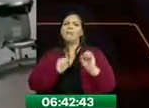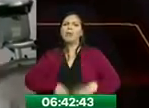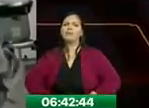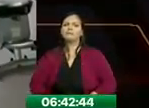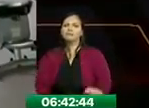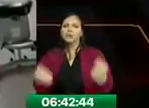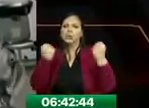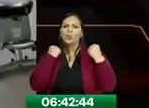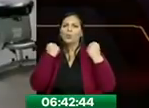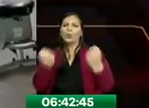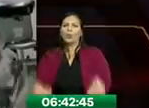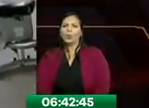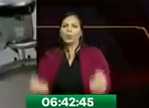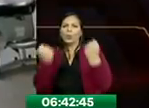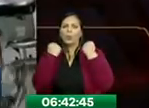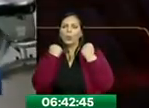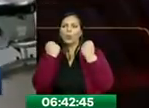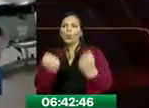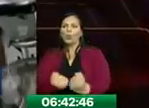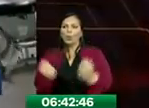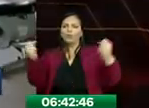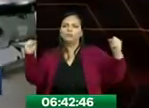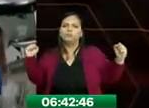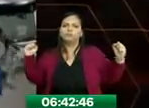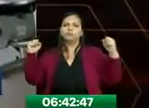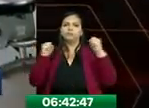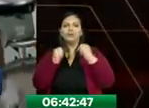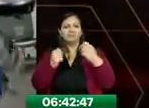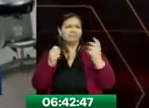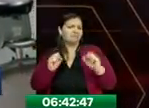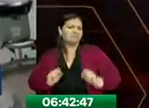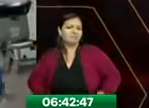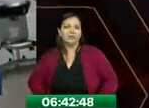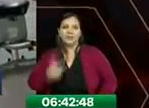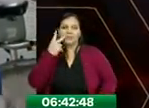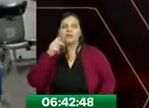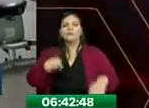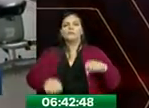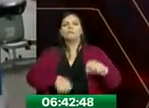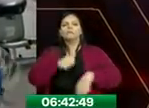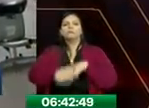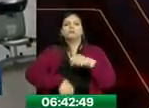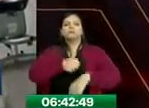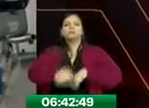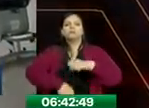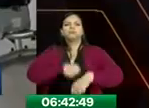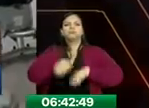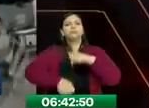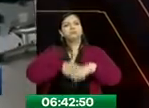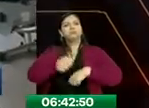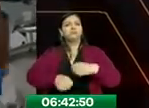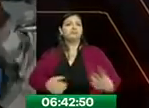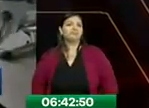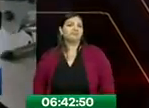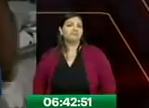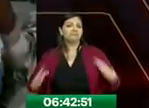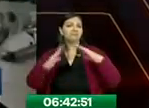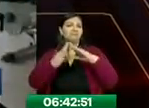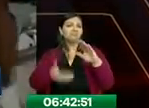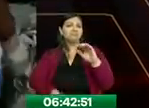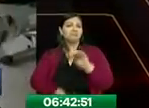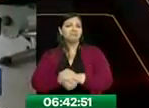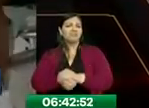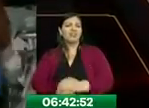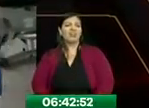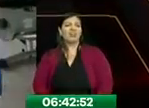hombre cómo está en su domicilio haciendo bicicleta. Ahí está. Él impulsa la campaña a quedarse en casa, no dejar el ejercicio a